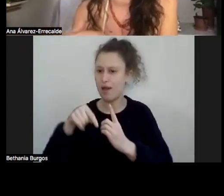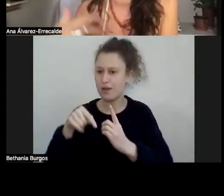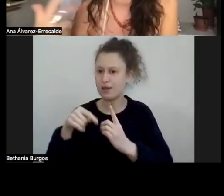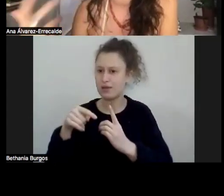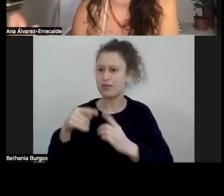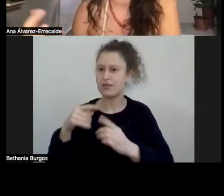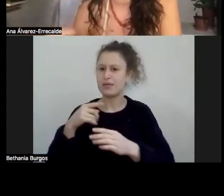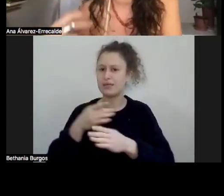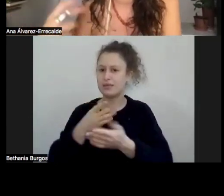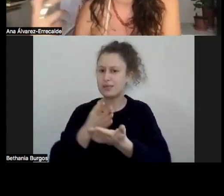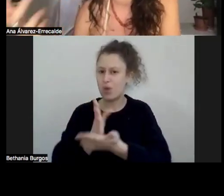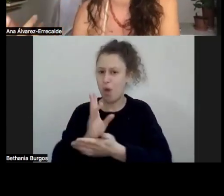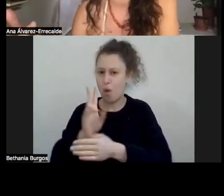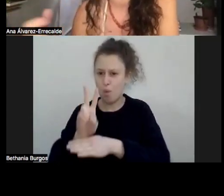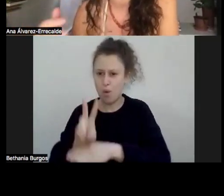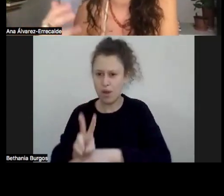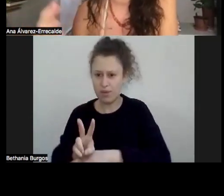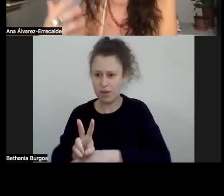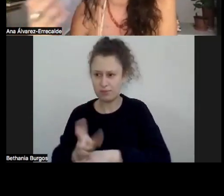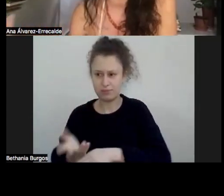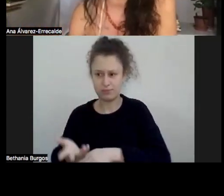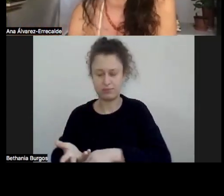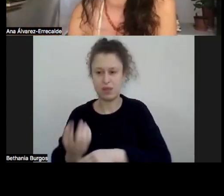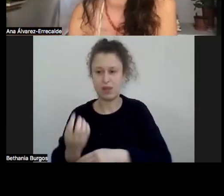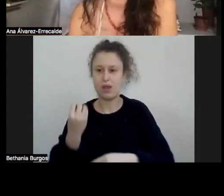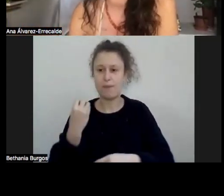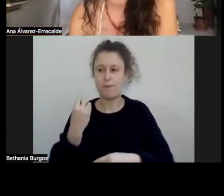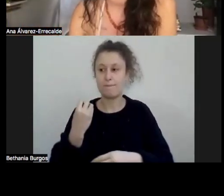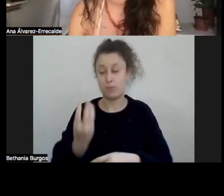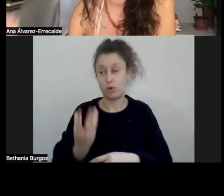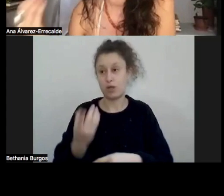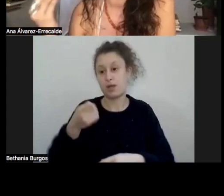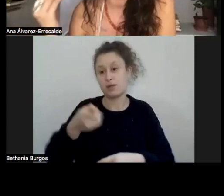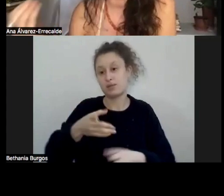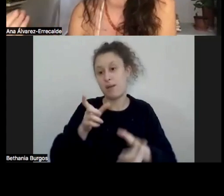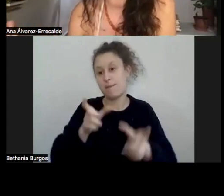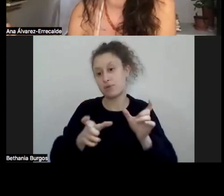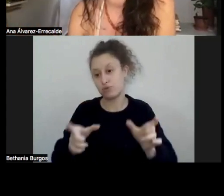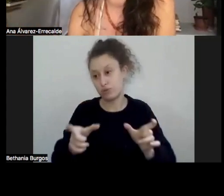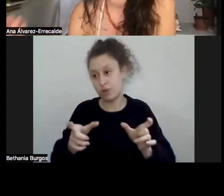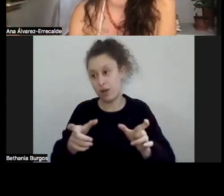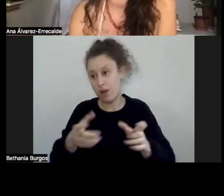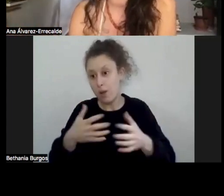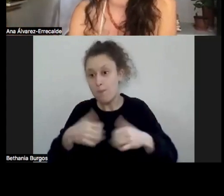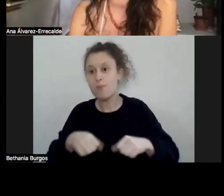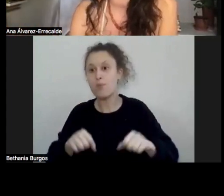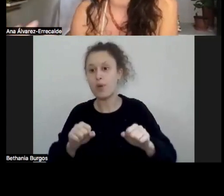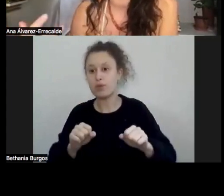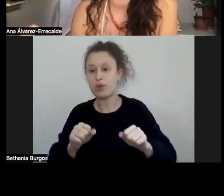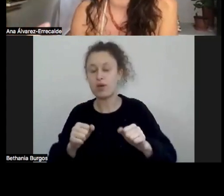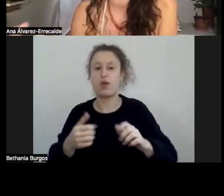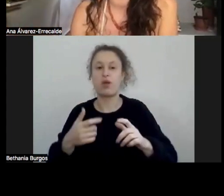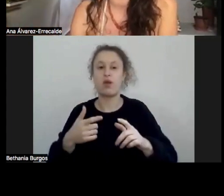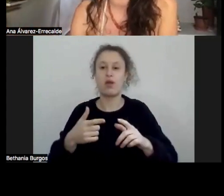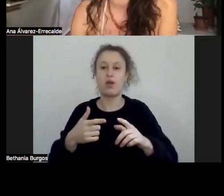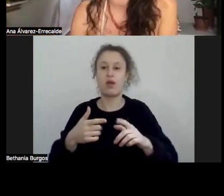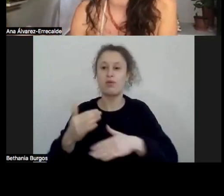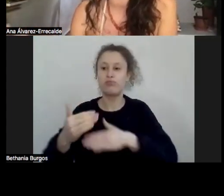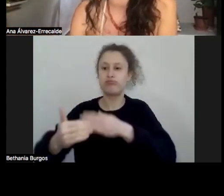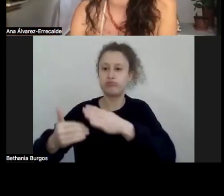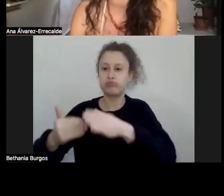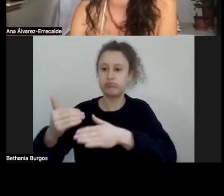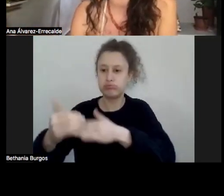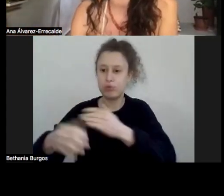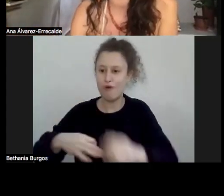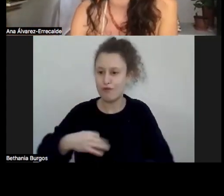que tiene que ver con la rueda, con lo tecnológico, que probablemente también, pero que básicamente lo que nos hace humanos es